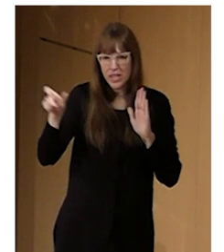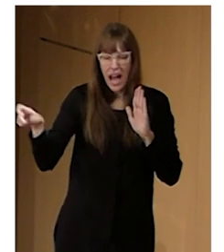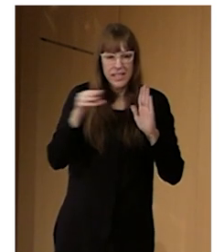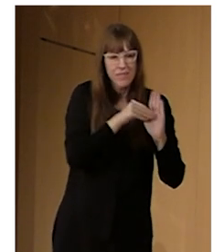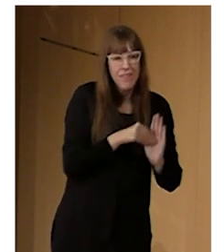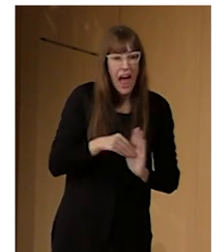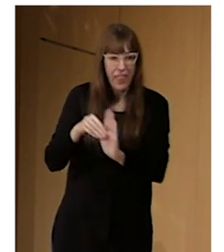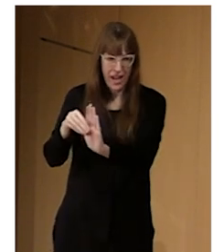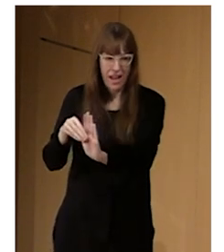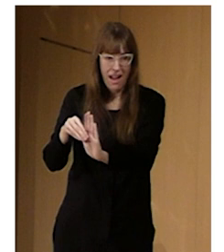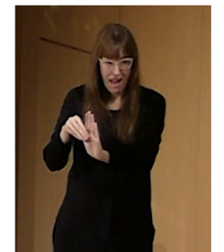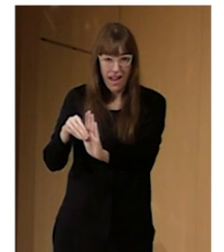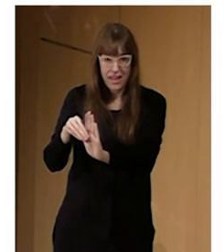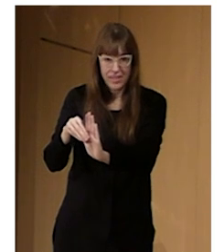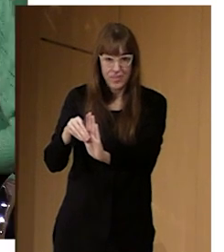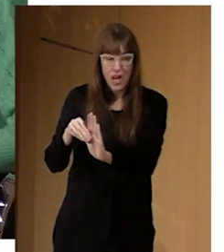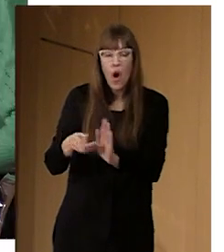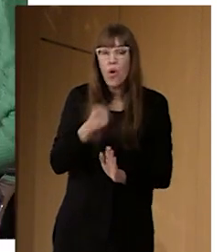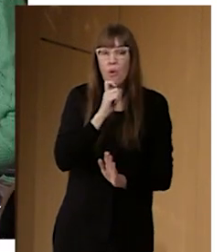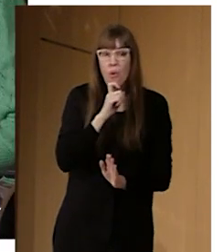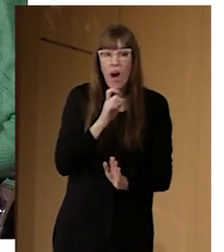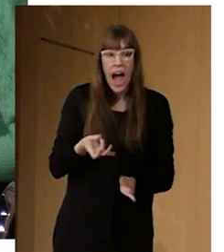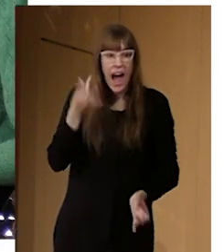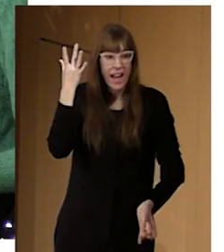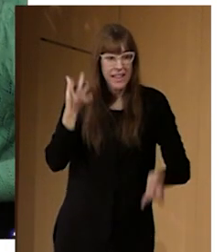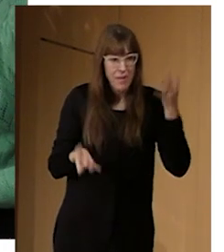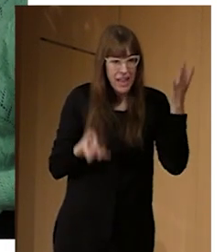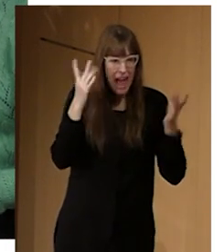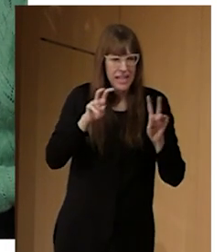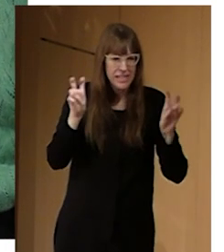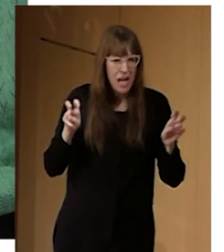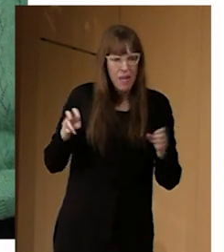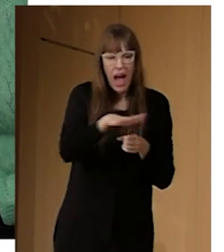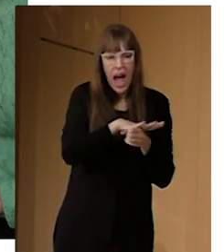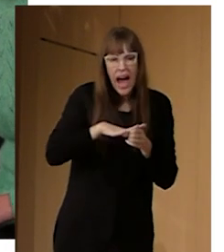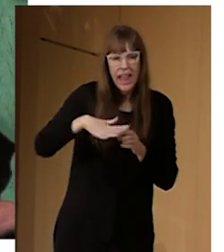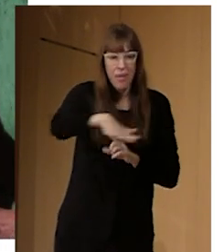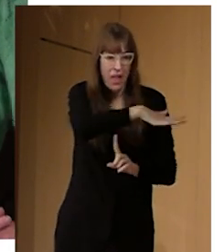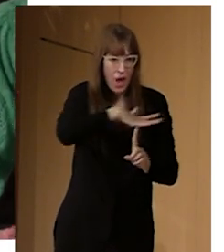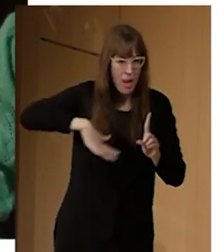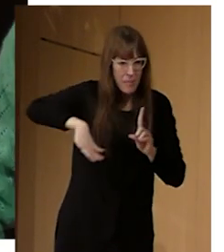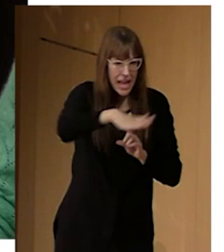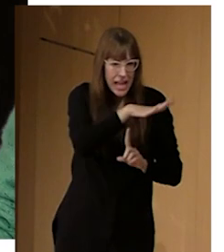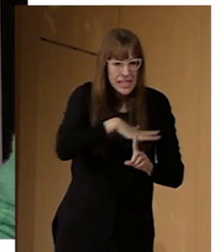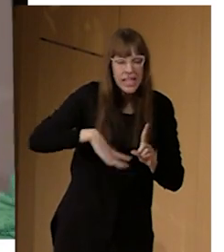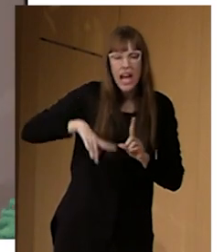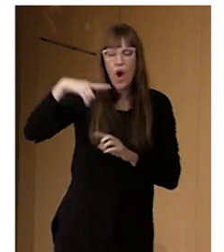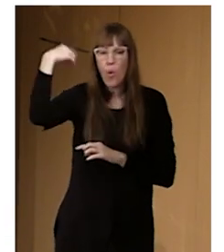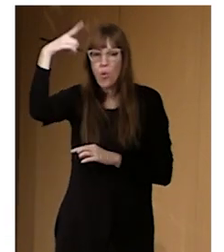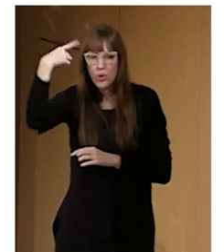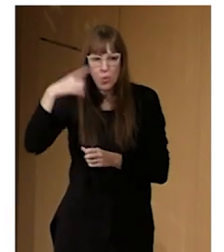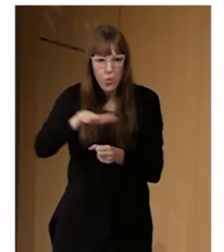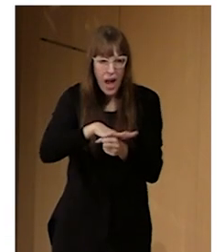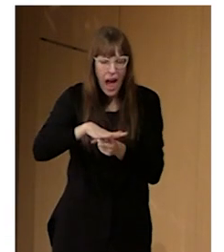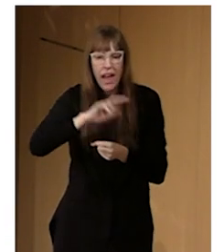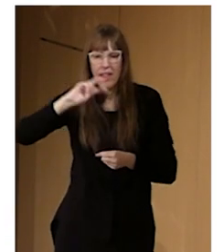de actividades de interés general tanto en el área del medio ambiente como en el área de la cultura son las dos patas sobre las que vascula la actividad de la